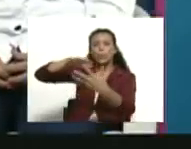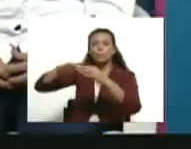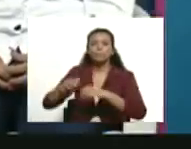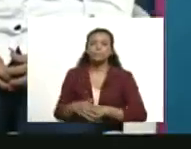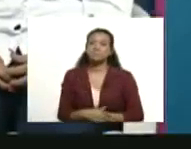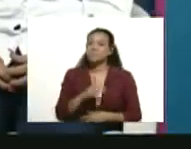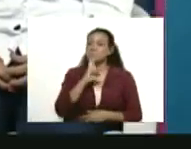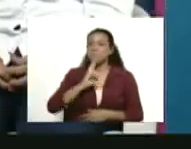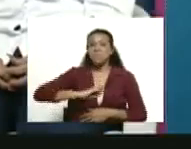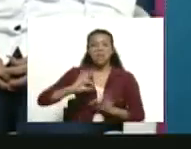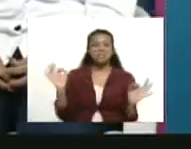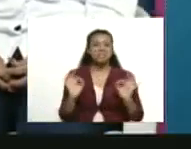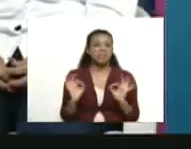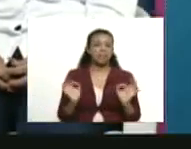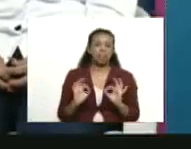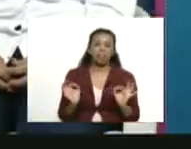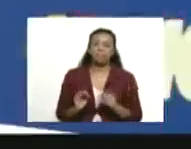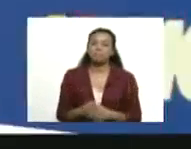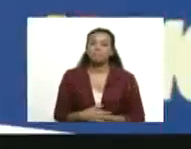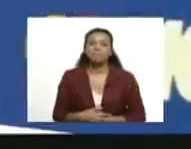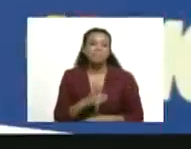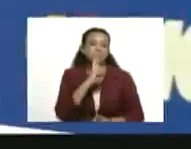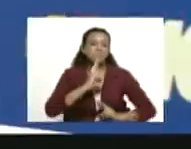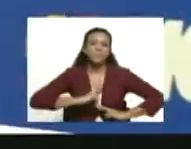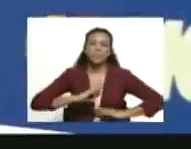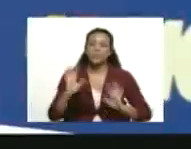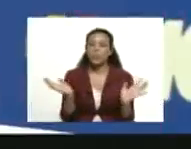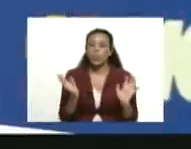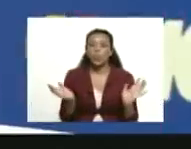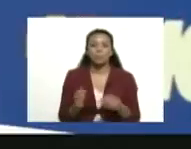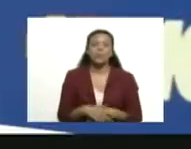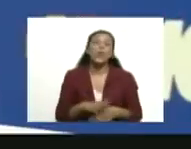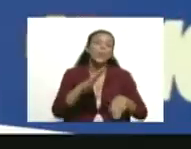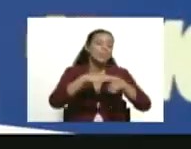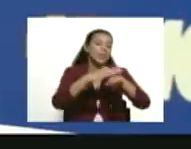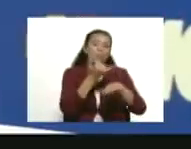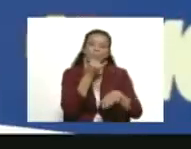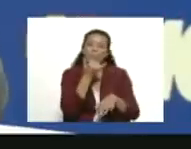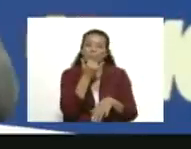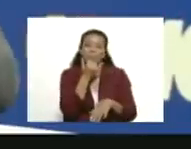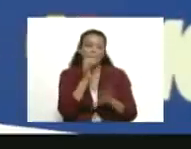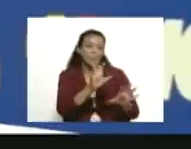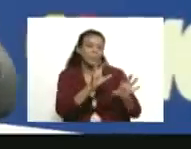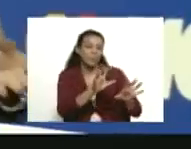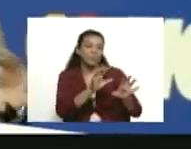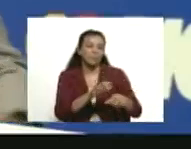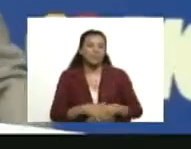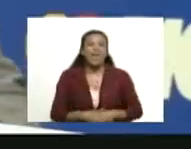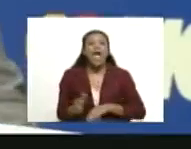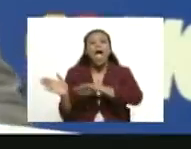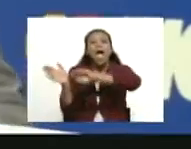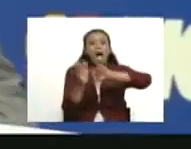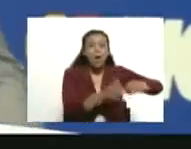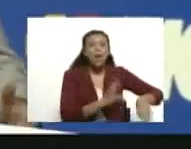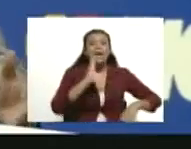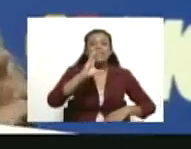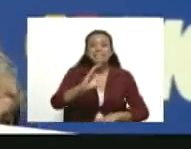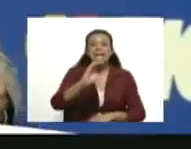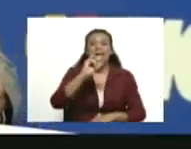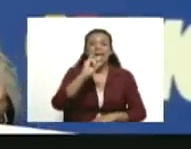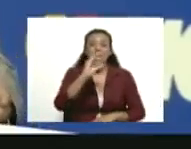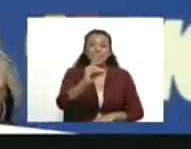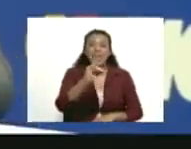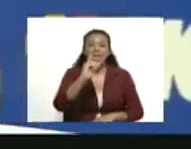me ha contestado. No, mi pregunta es otra, mi pregunta es otra. ¿Qué más queda por hacer ahí? Dime